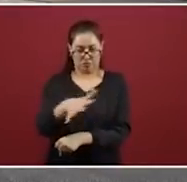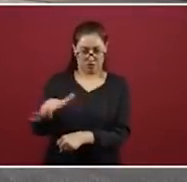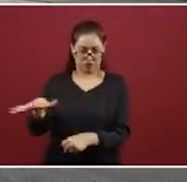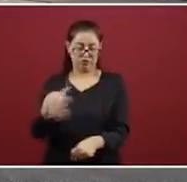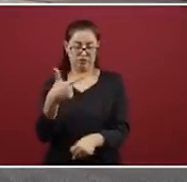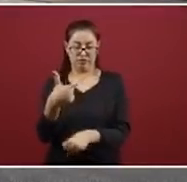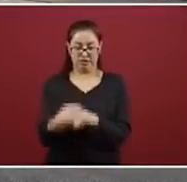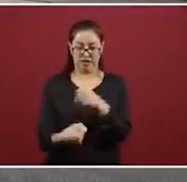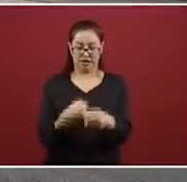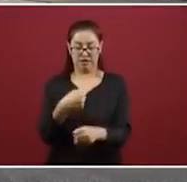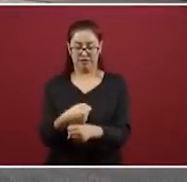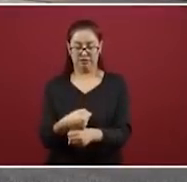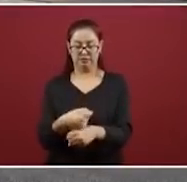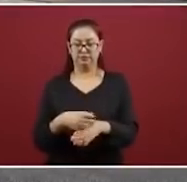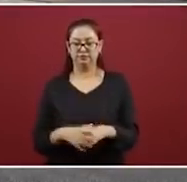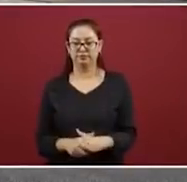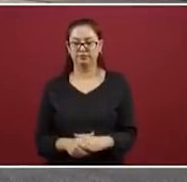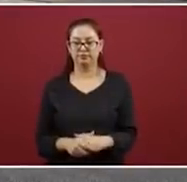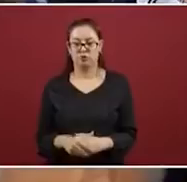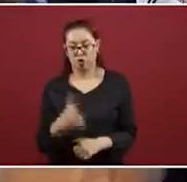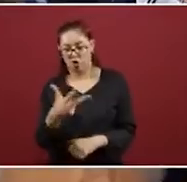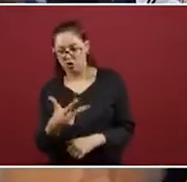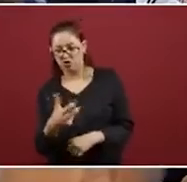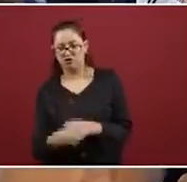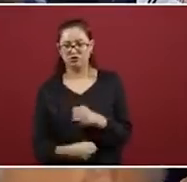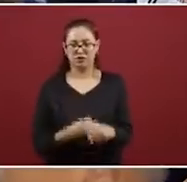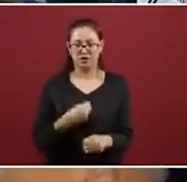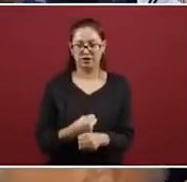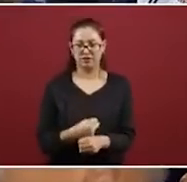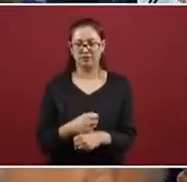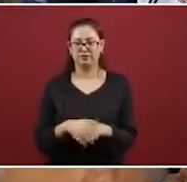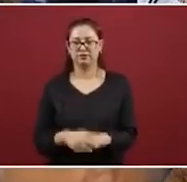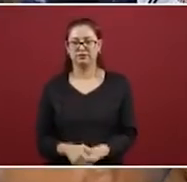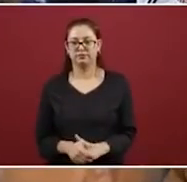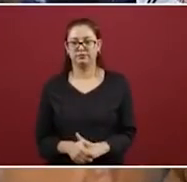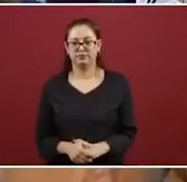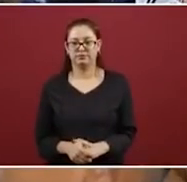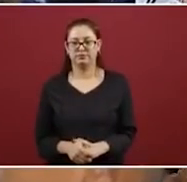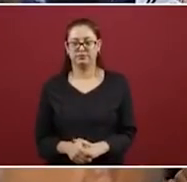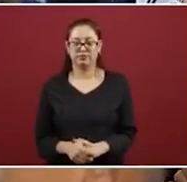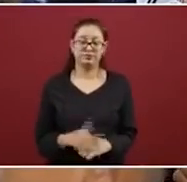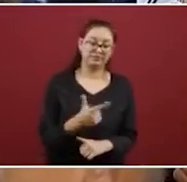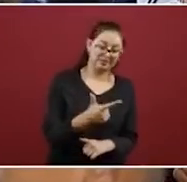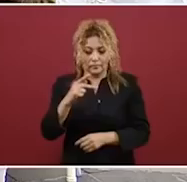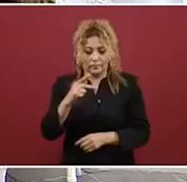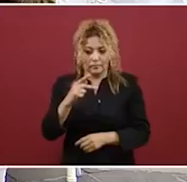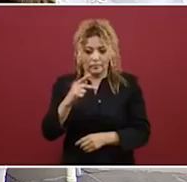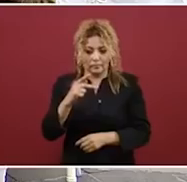con motivo del Día del Niño, el presidente de México tuvo como invitados especiales a un grupo de